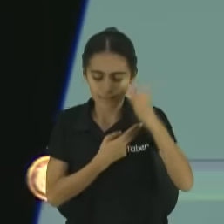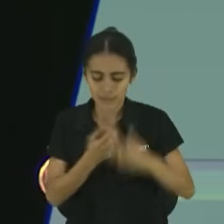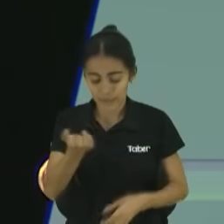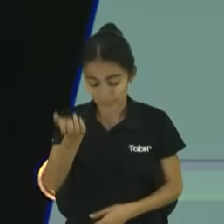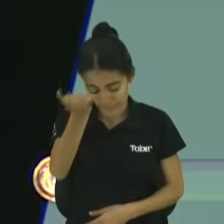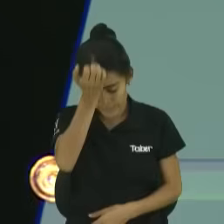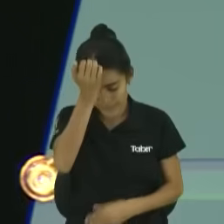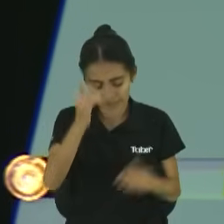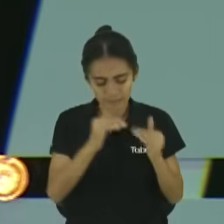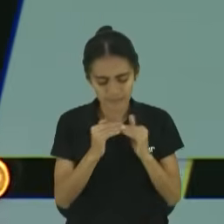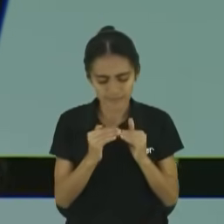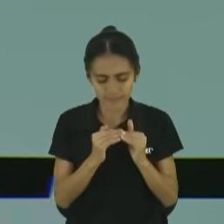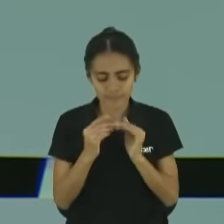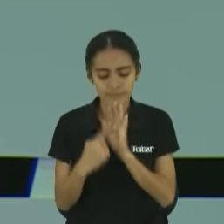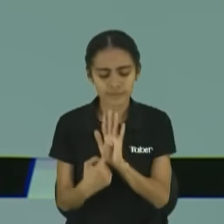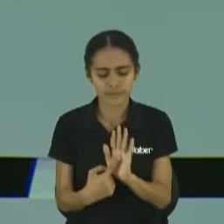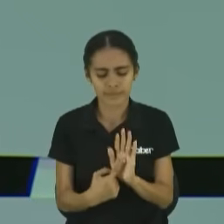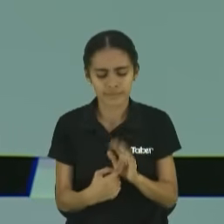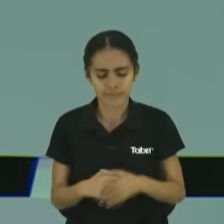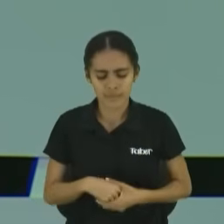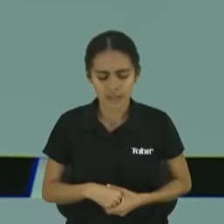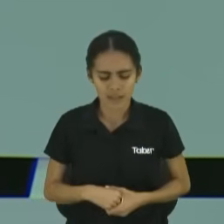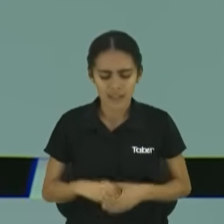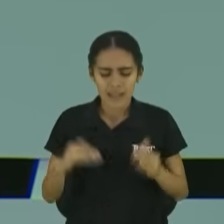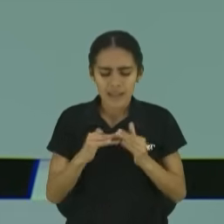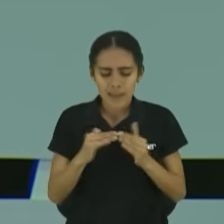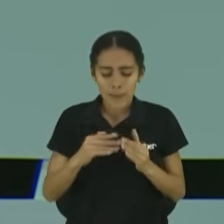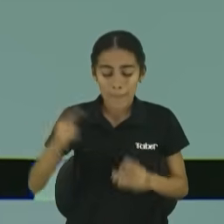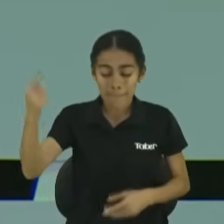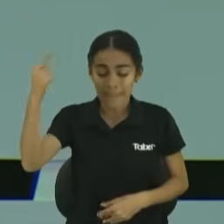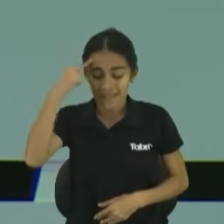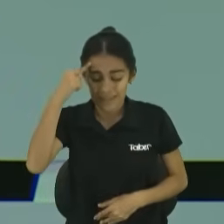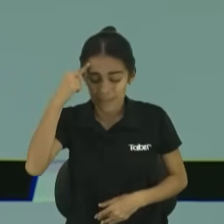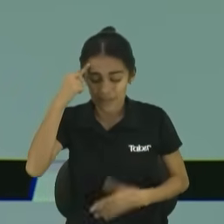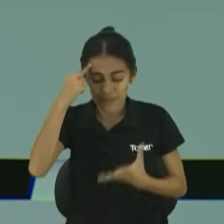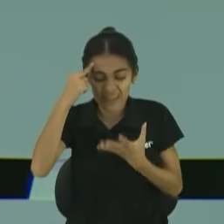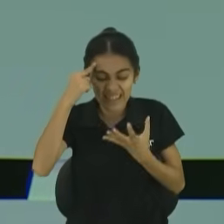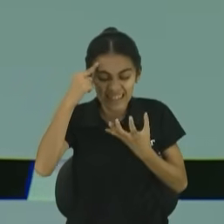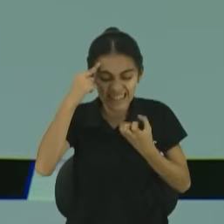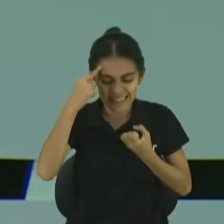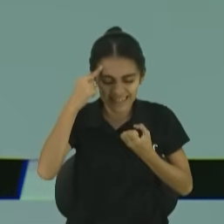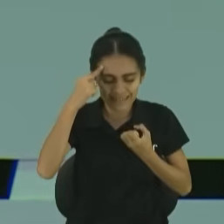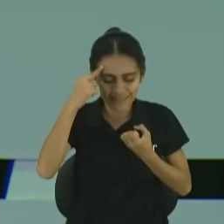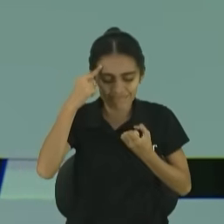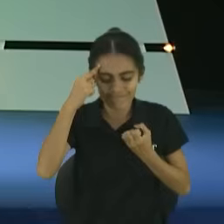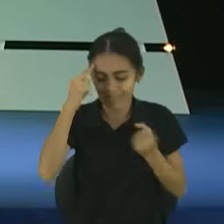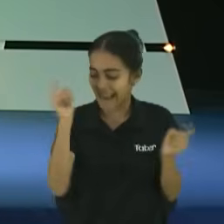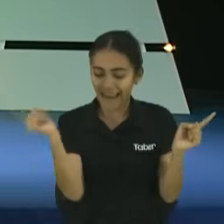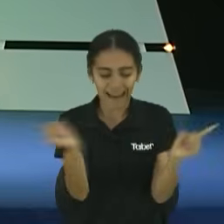Señor, nos transforma de tal manera que nuestros pensamientos y deseos ya no son los mismos.